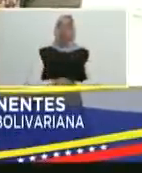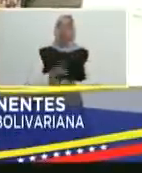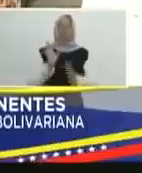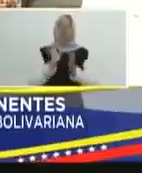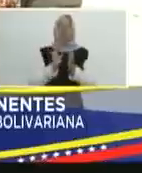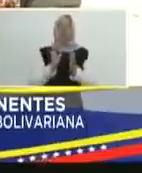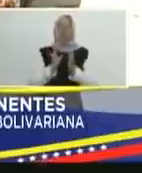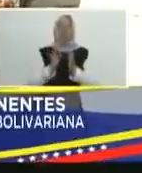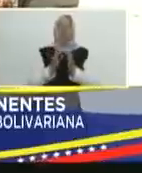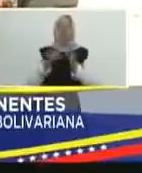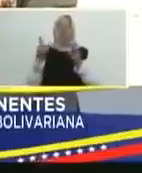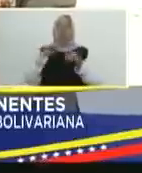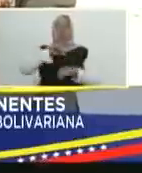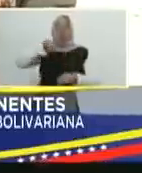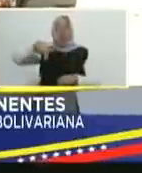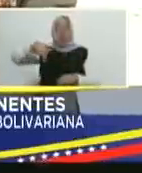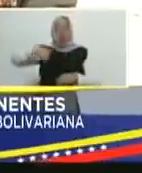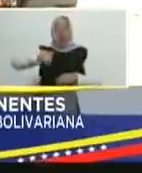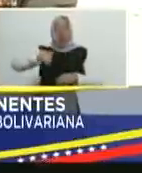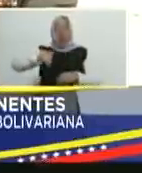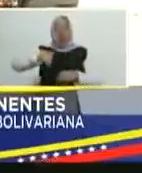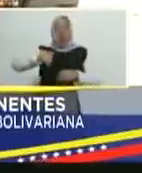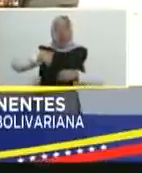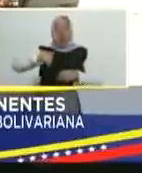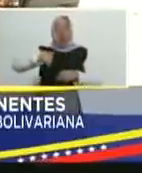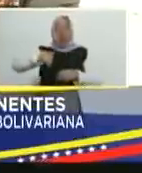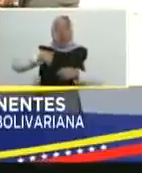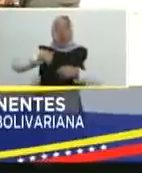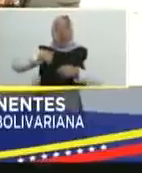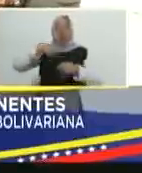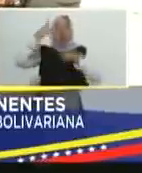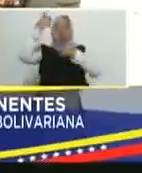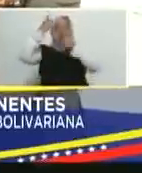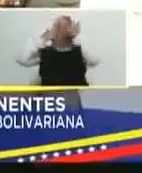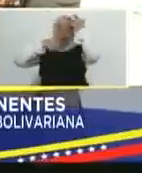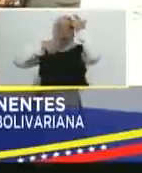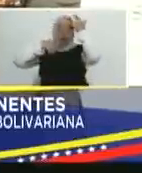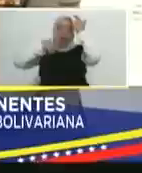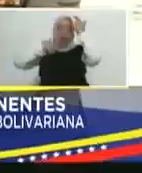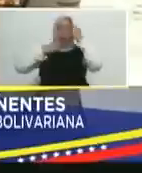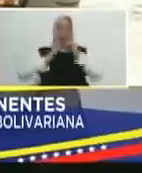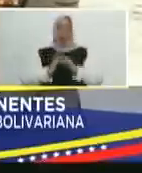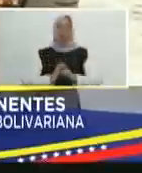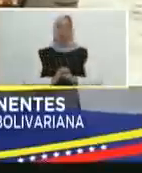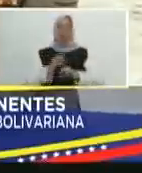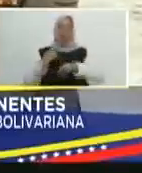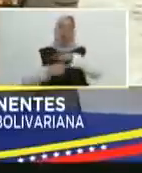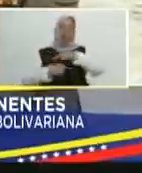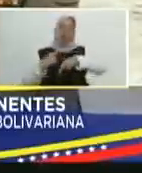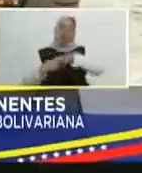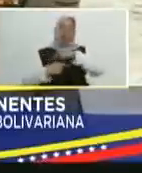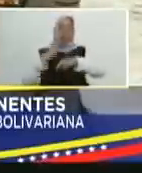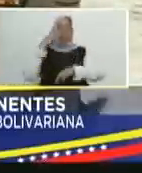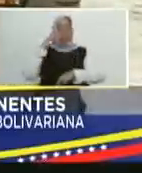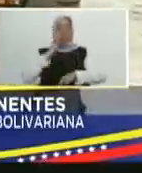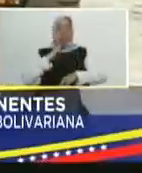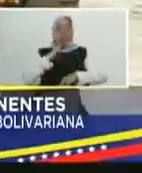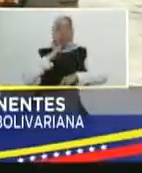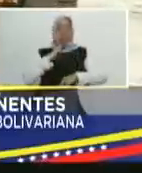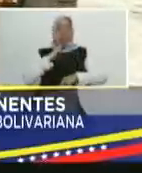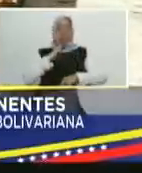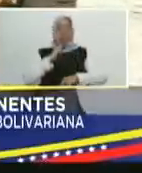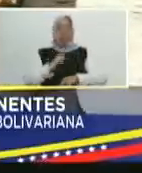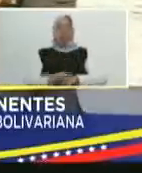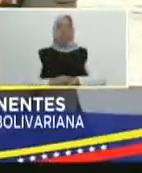directa con el legado de nuestro comandante supremo y eterno, de la Revolución Bolivariana, Hugo Rafael